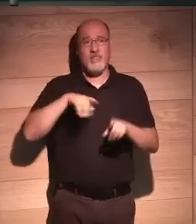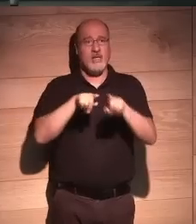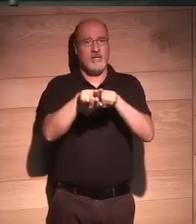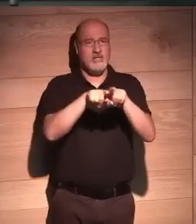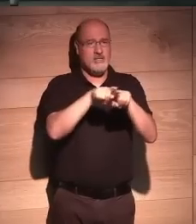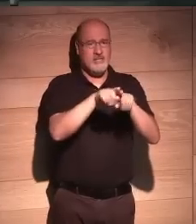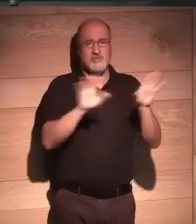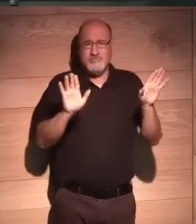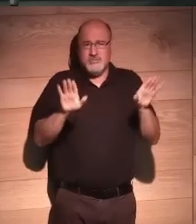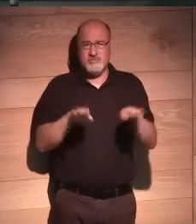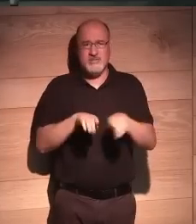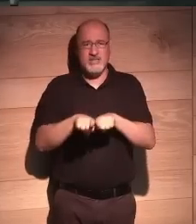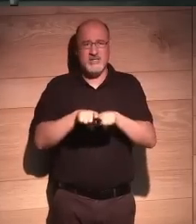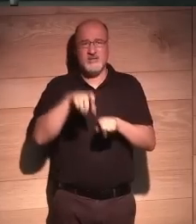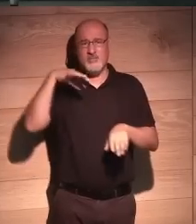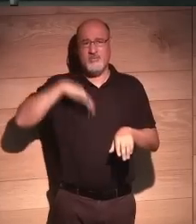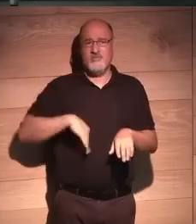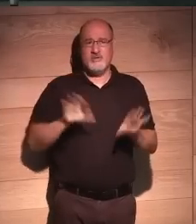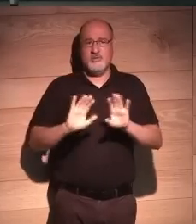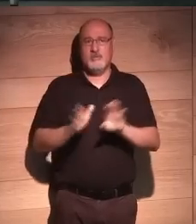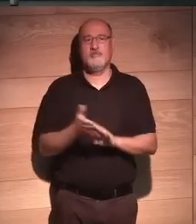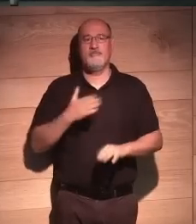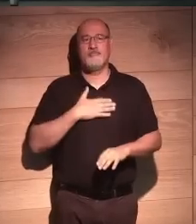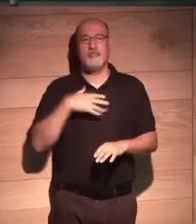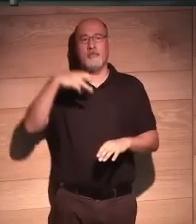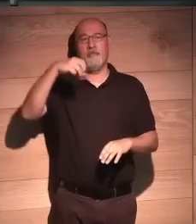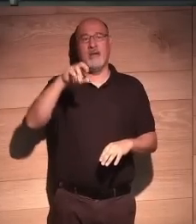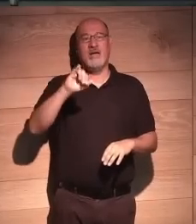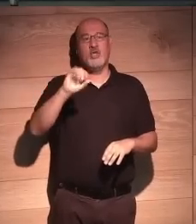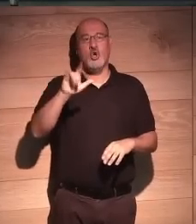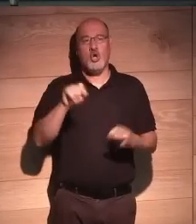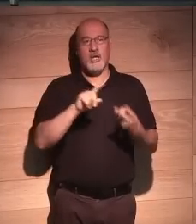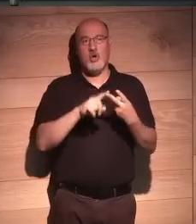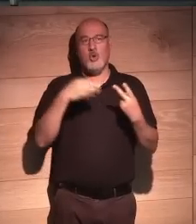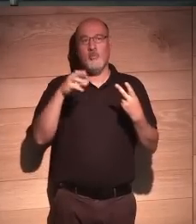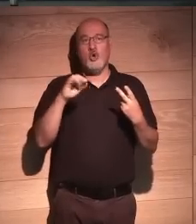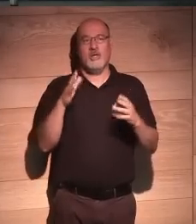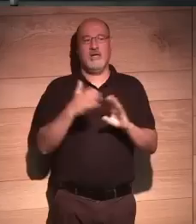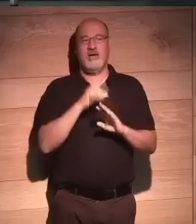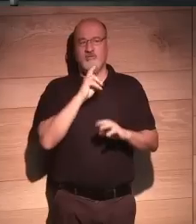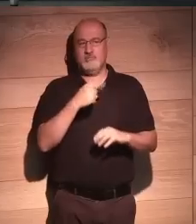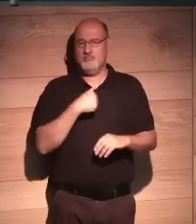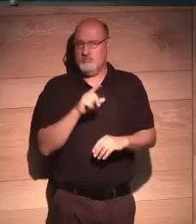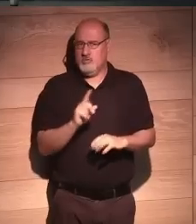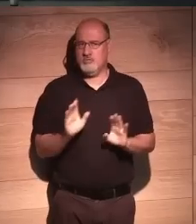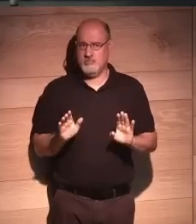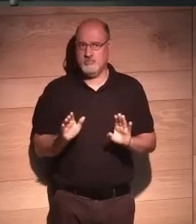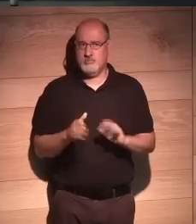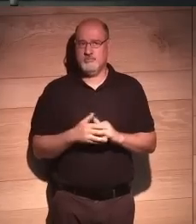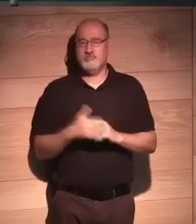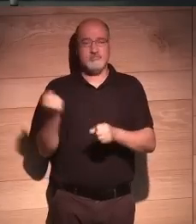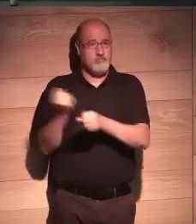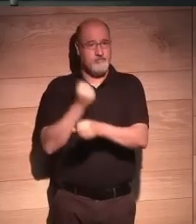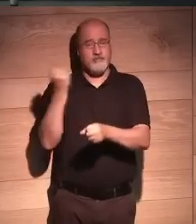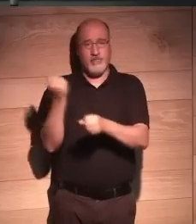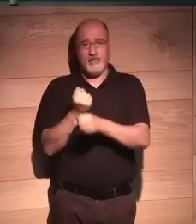son terroríficos, pero... No, Borja, no. Mariola. No, yo tampoco. No, Y a ver, tú eres yo terrorífica. he trabajado